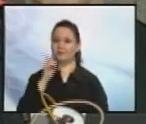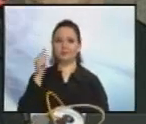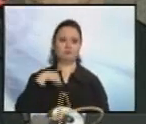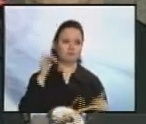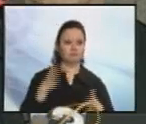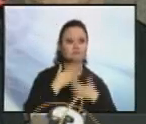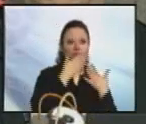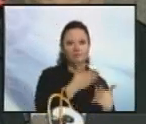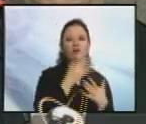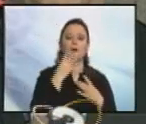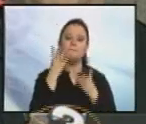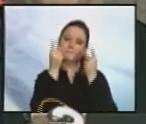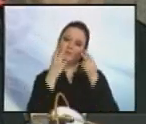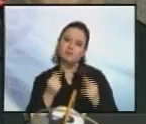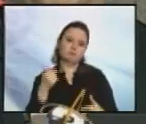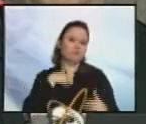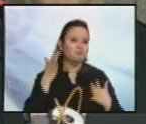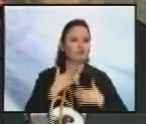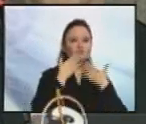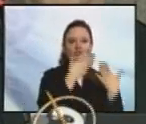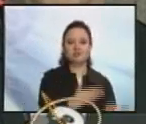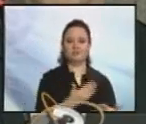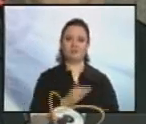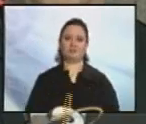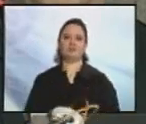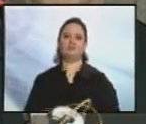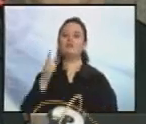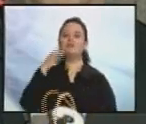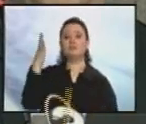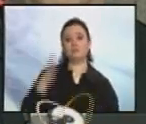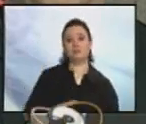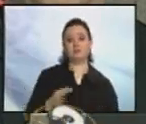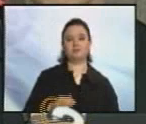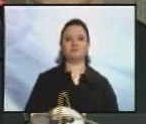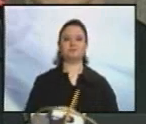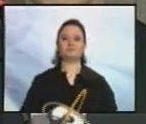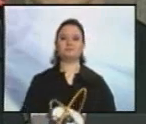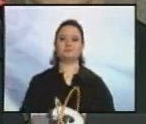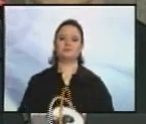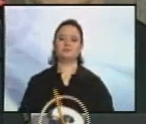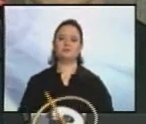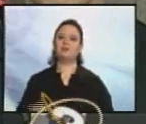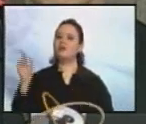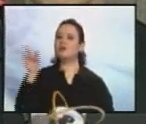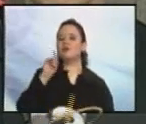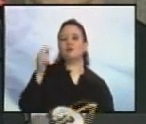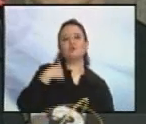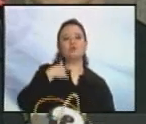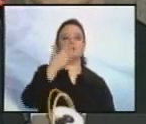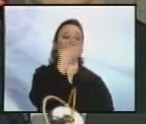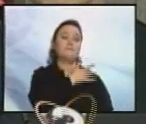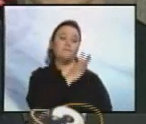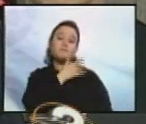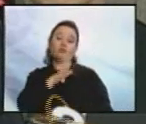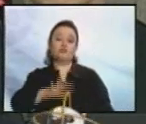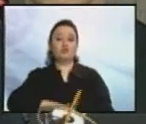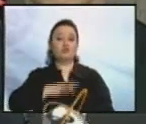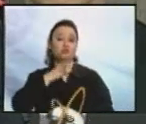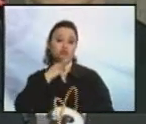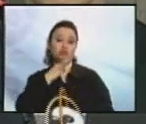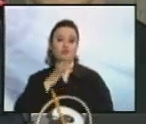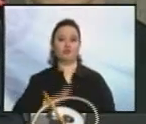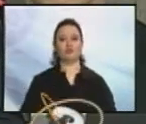servicios esenciales en aras de una vanidad costeada con